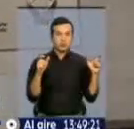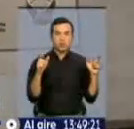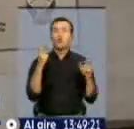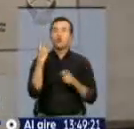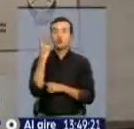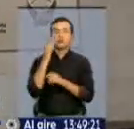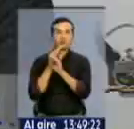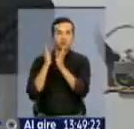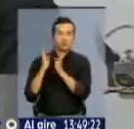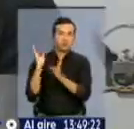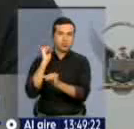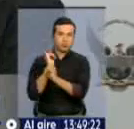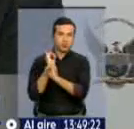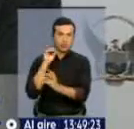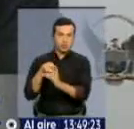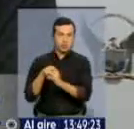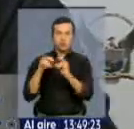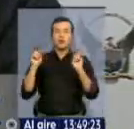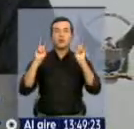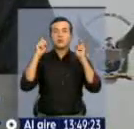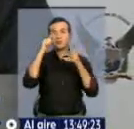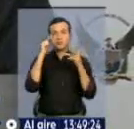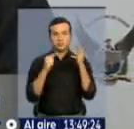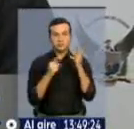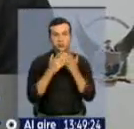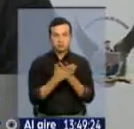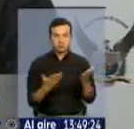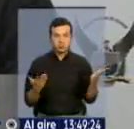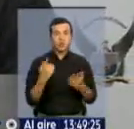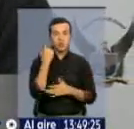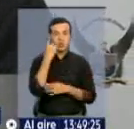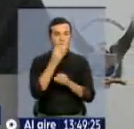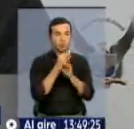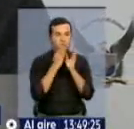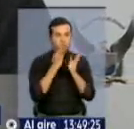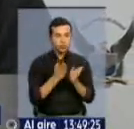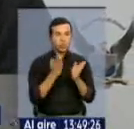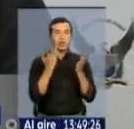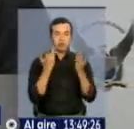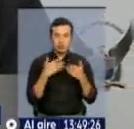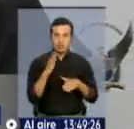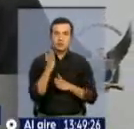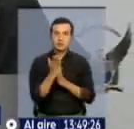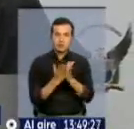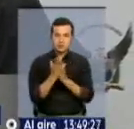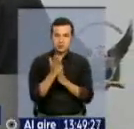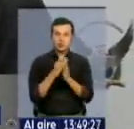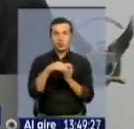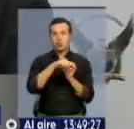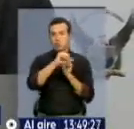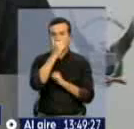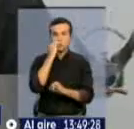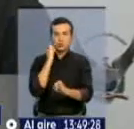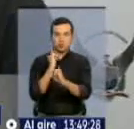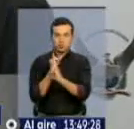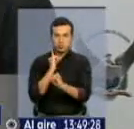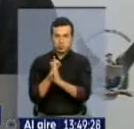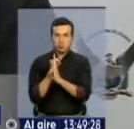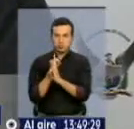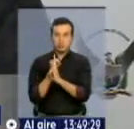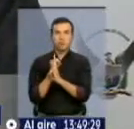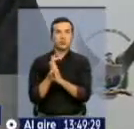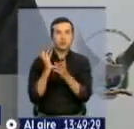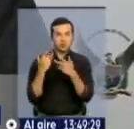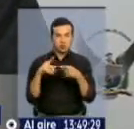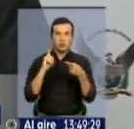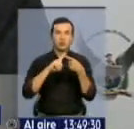funcionarios de la institución. En relación a eso, uno de los funcionarios está prestando servicios de otra institución y está acá, y